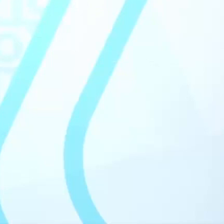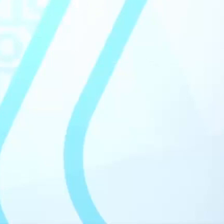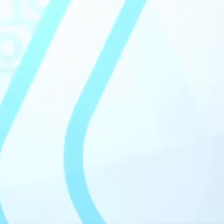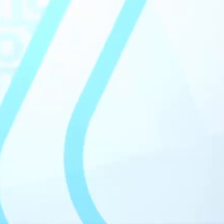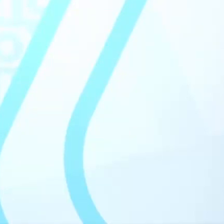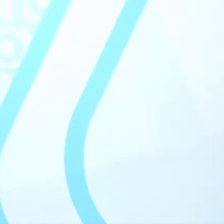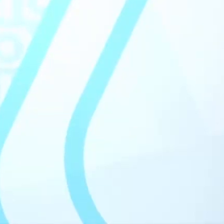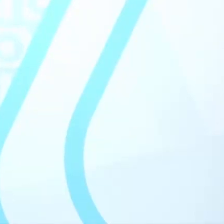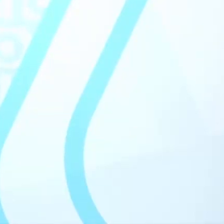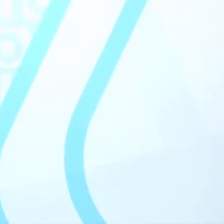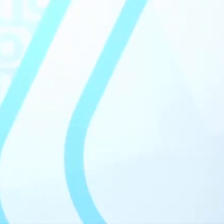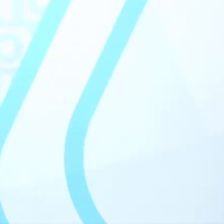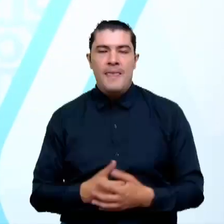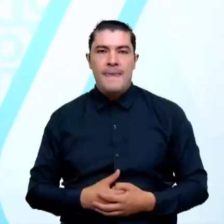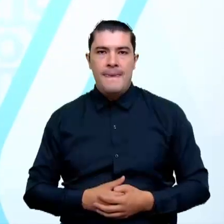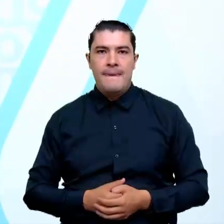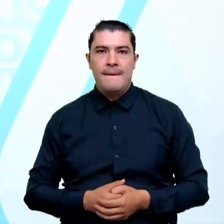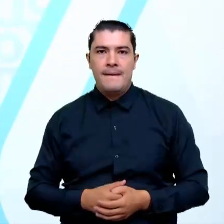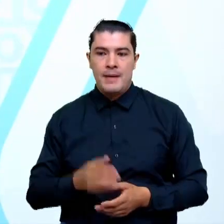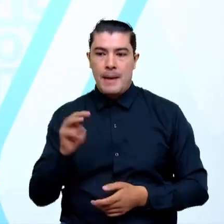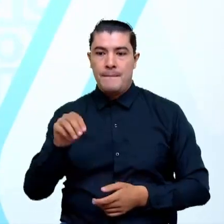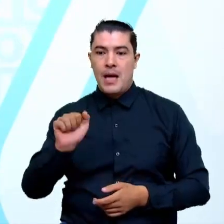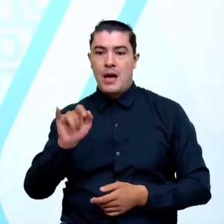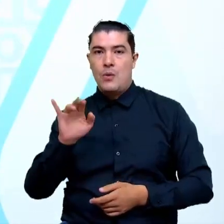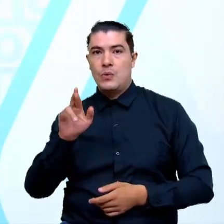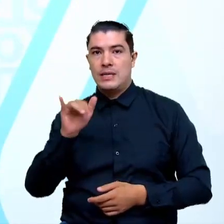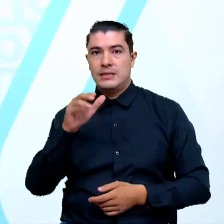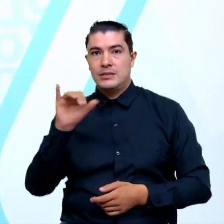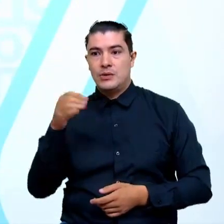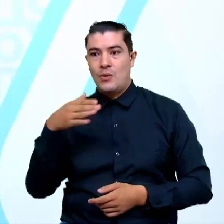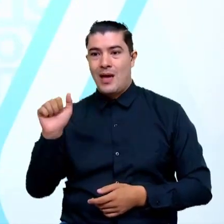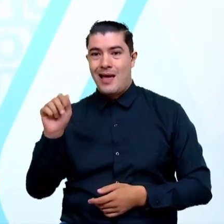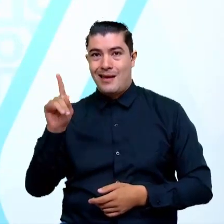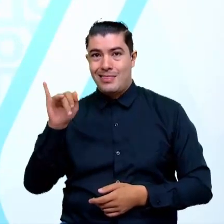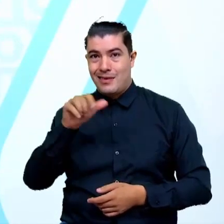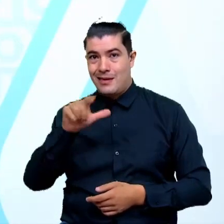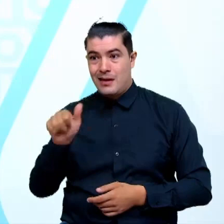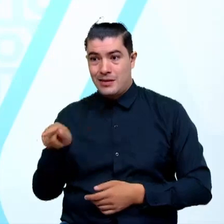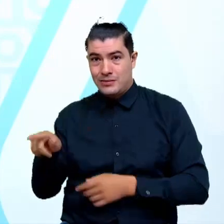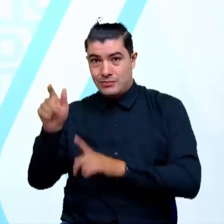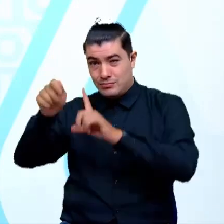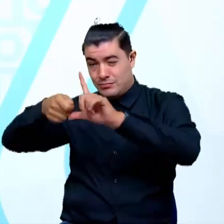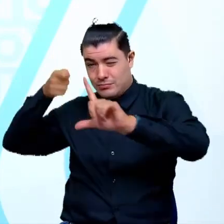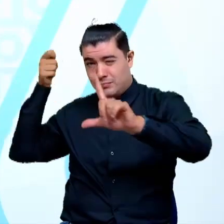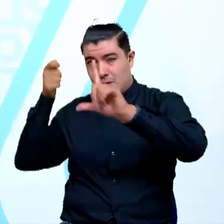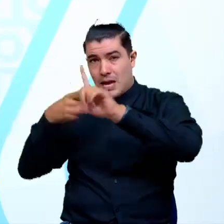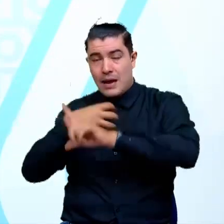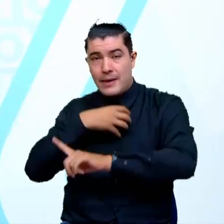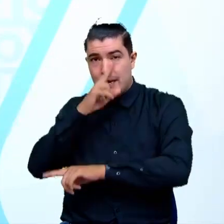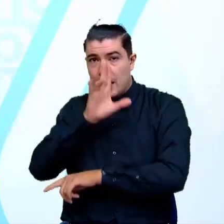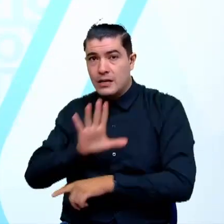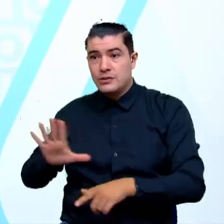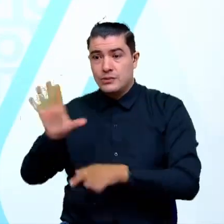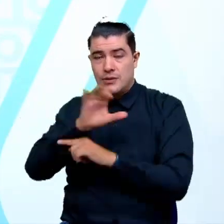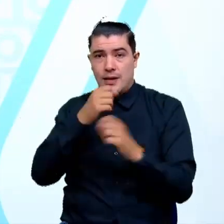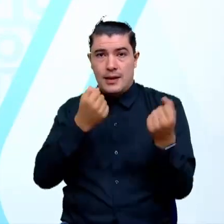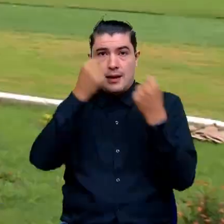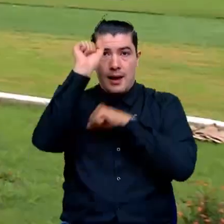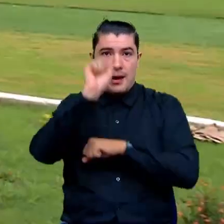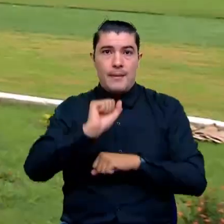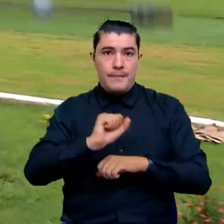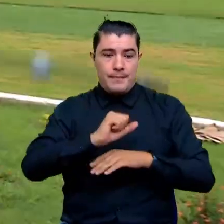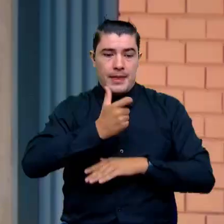y hablamos de mauricio ardila que en el último campeonato nacional de tiro con arco conquistó medalla de plata y de bronce es un norte santandereano